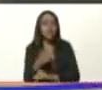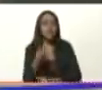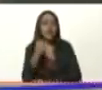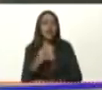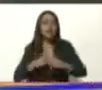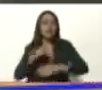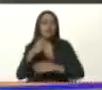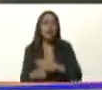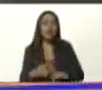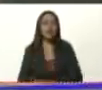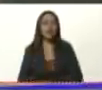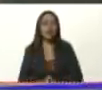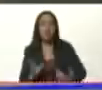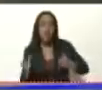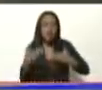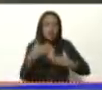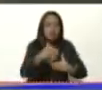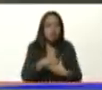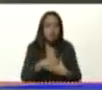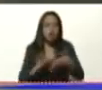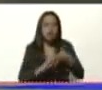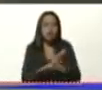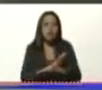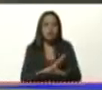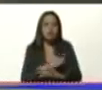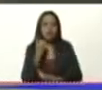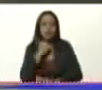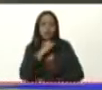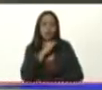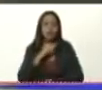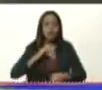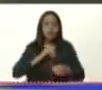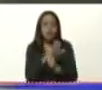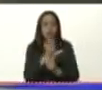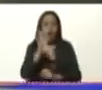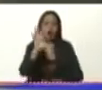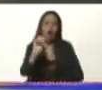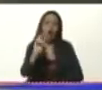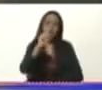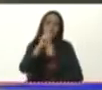plan de contención contra el virus COVID-19.